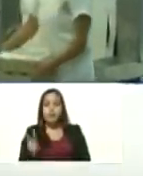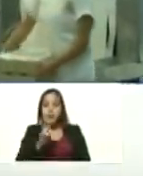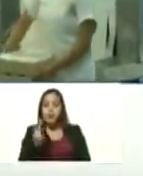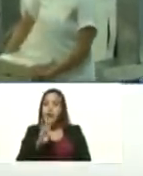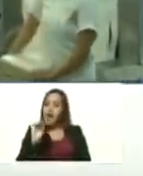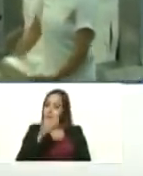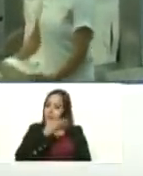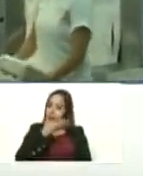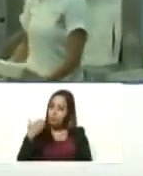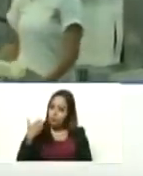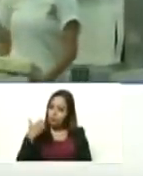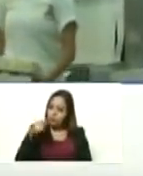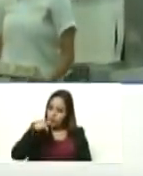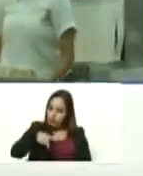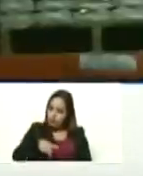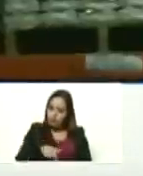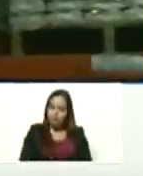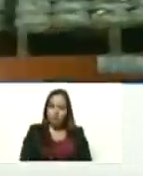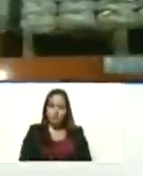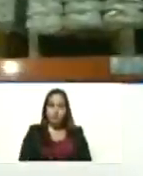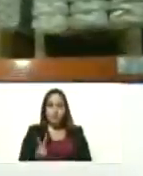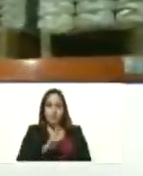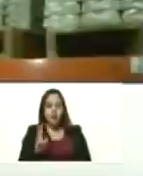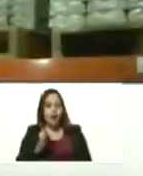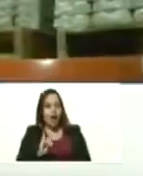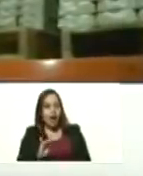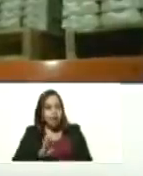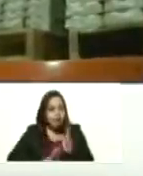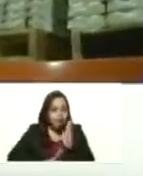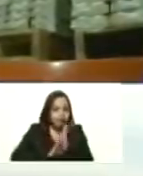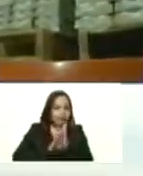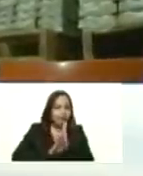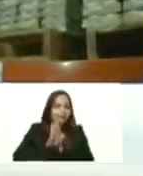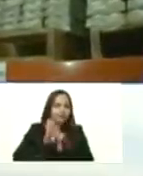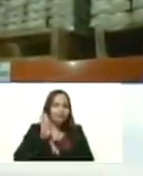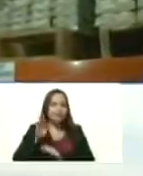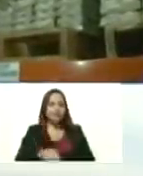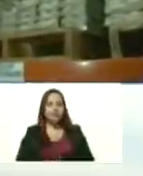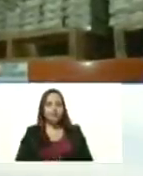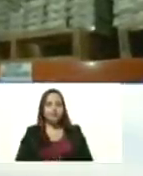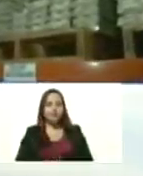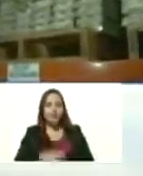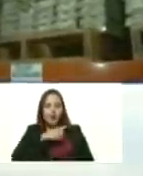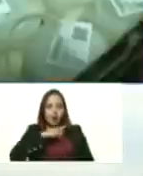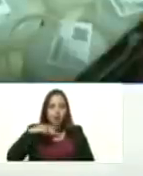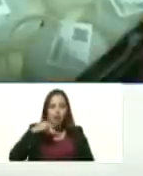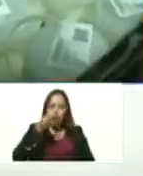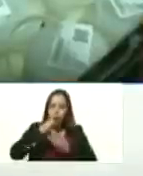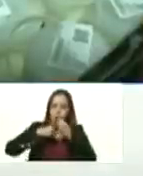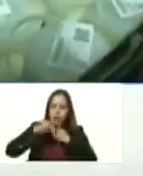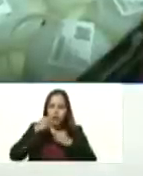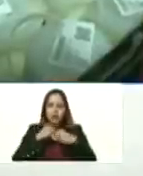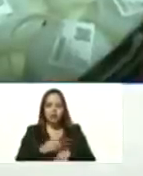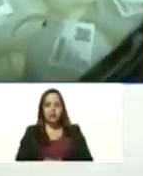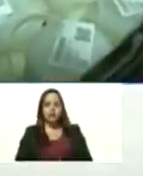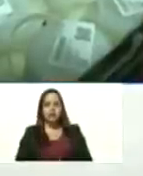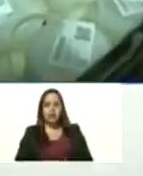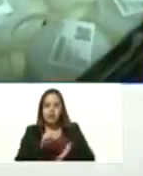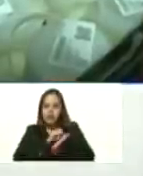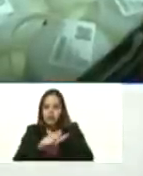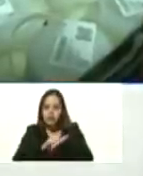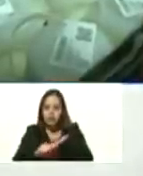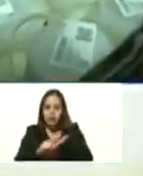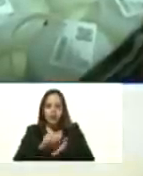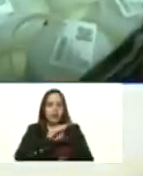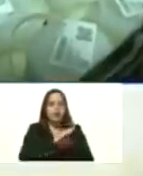mejorando venezuela se está recuperando y que sabroso comerse un queso de búfala